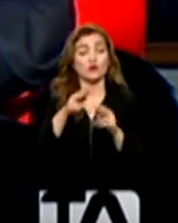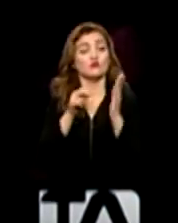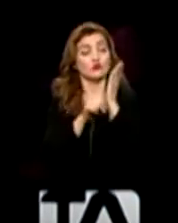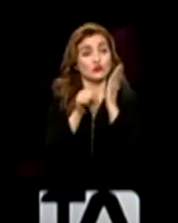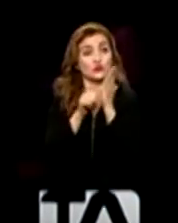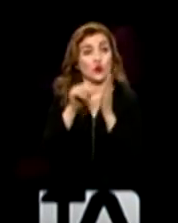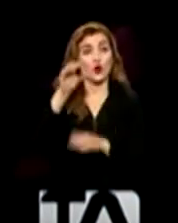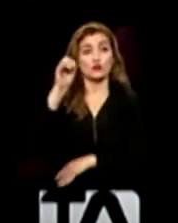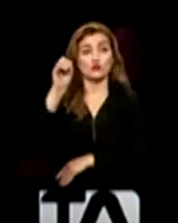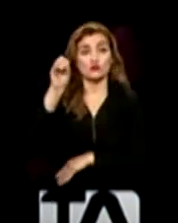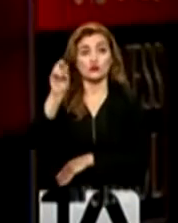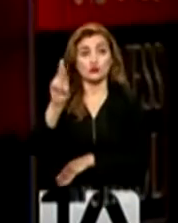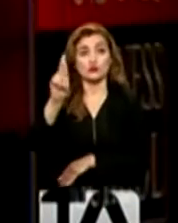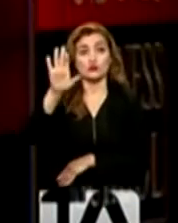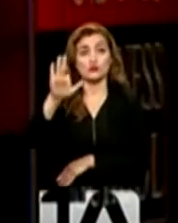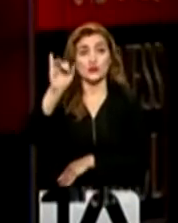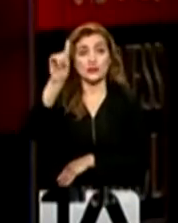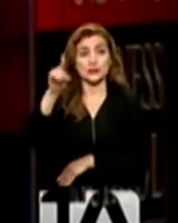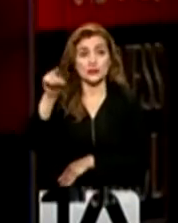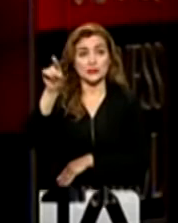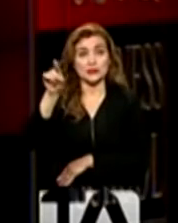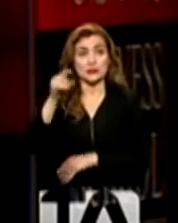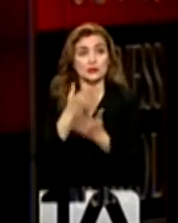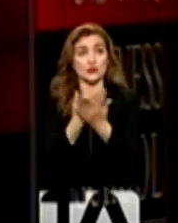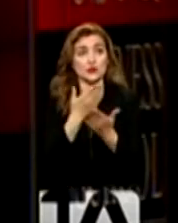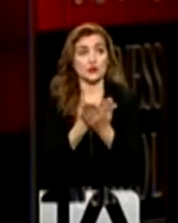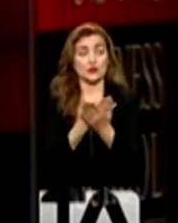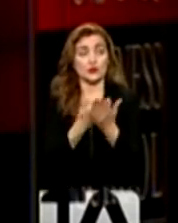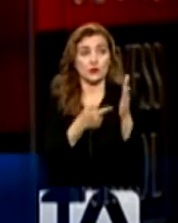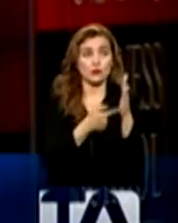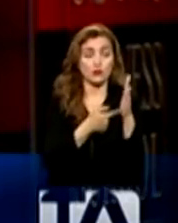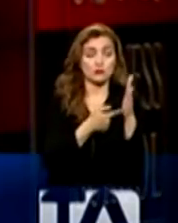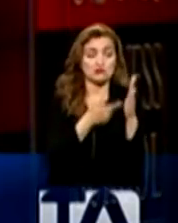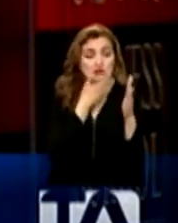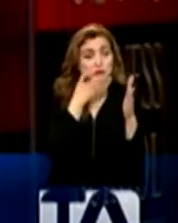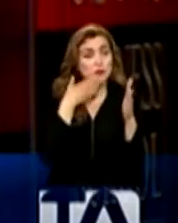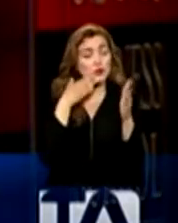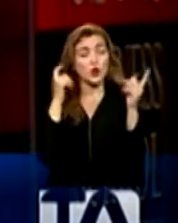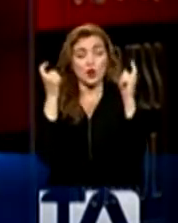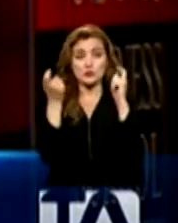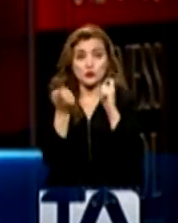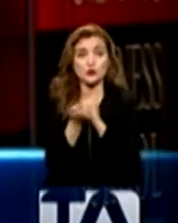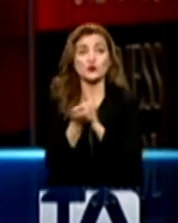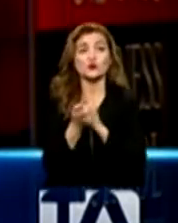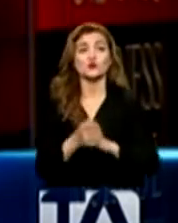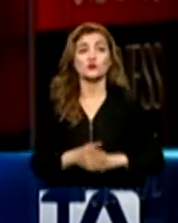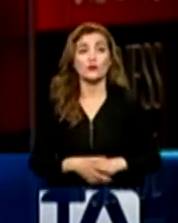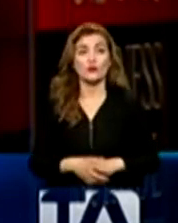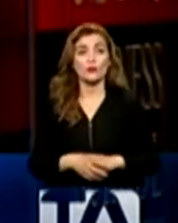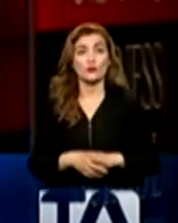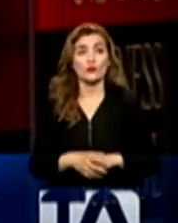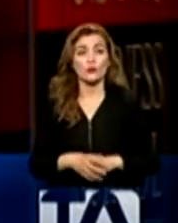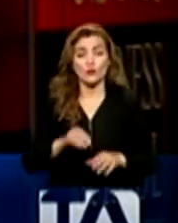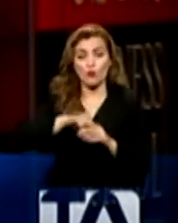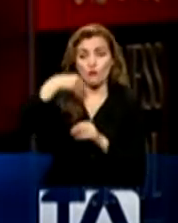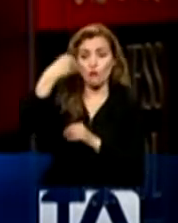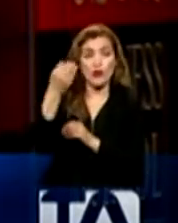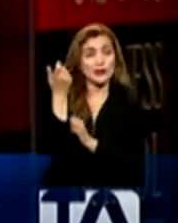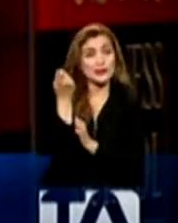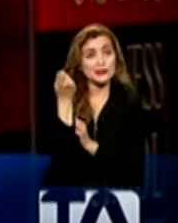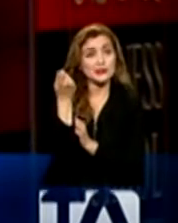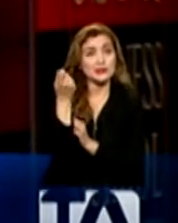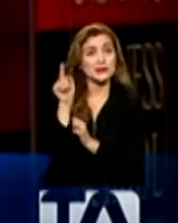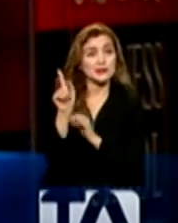Ortiz plantea una propuesta. Más impuestos o mejores impuestos. Hacer un cambio en esa salida de divisas,